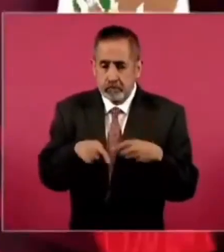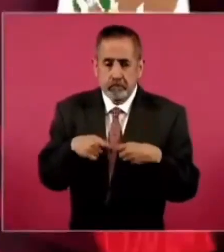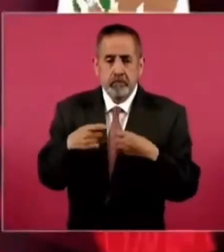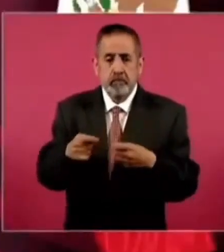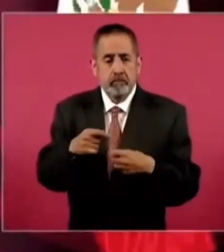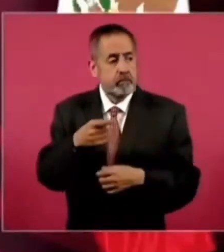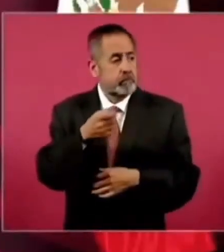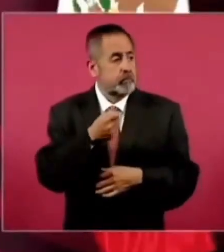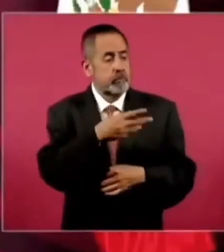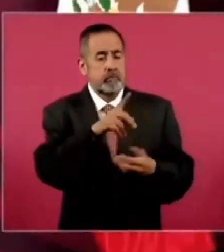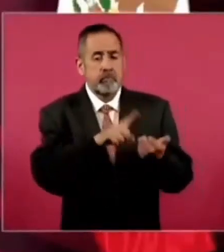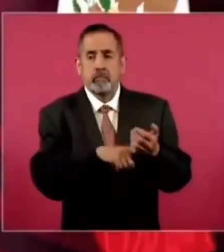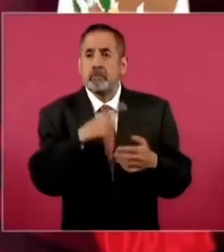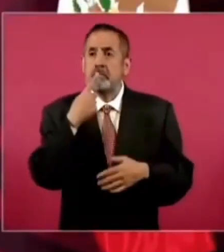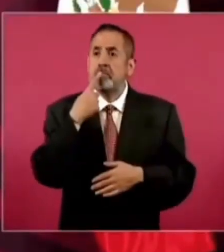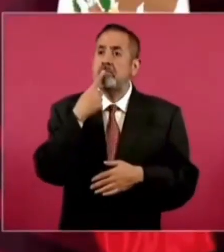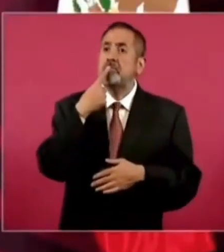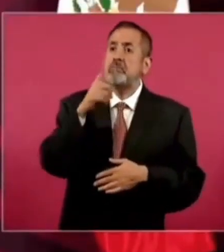que habían